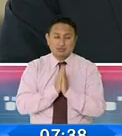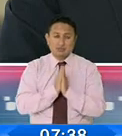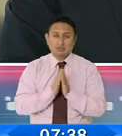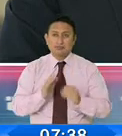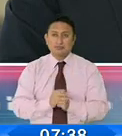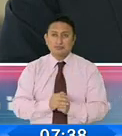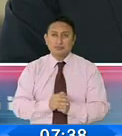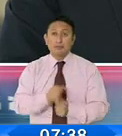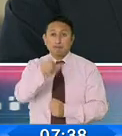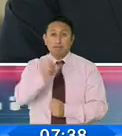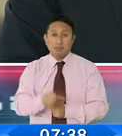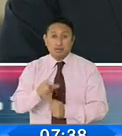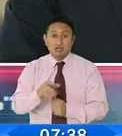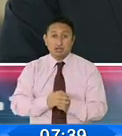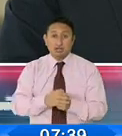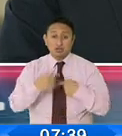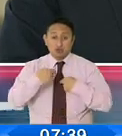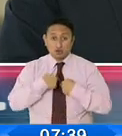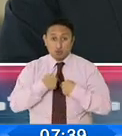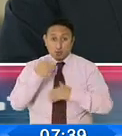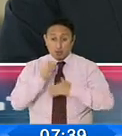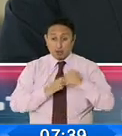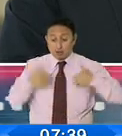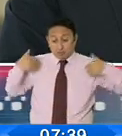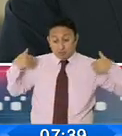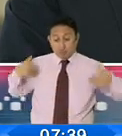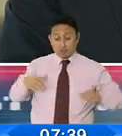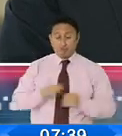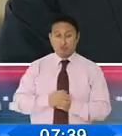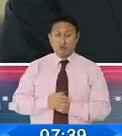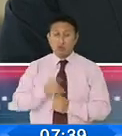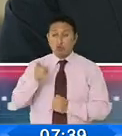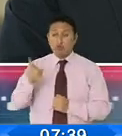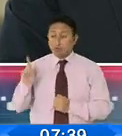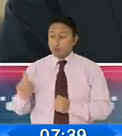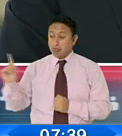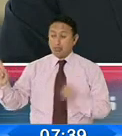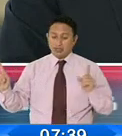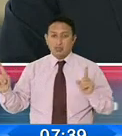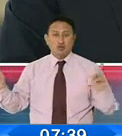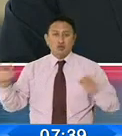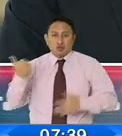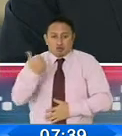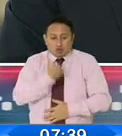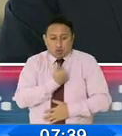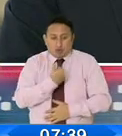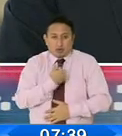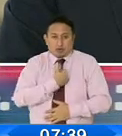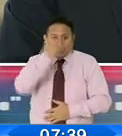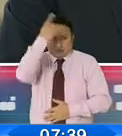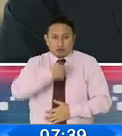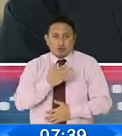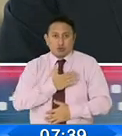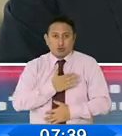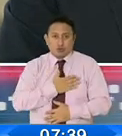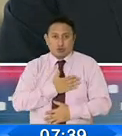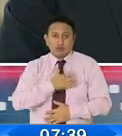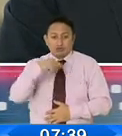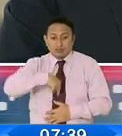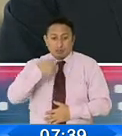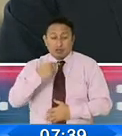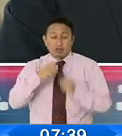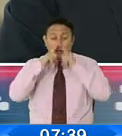puede lavarse las manos por mí. Nadie puede tomar un distanciamiento por mí. Nadie puede usar muy bien